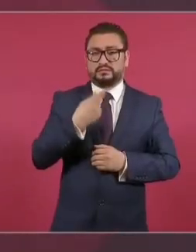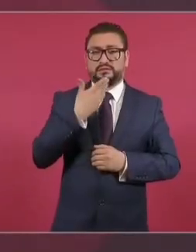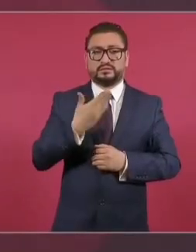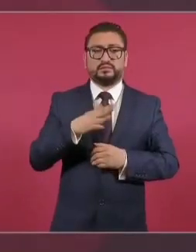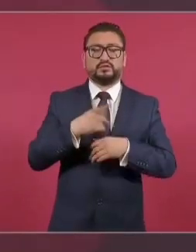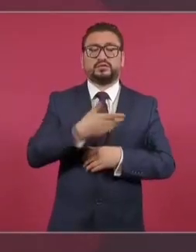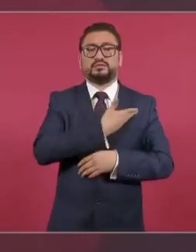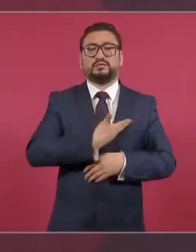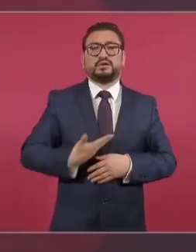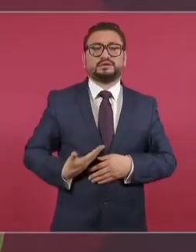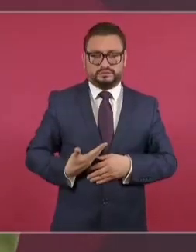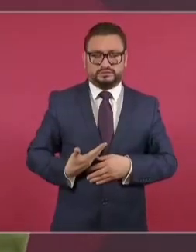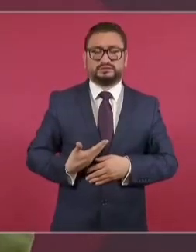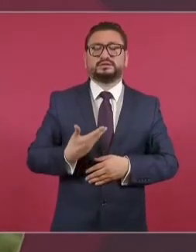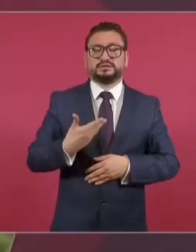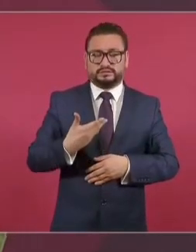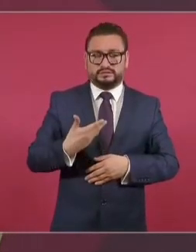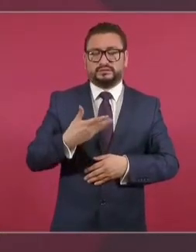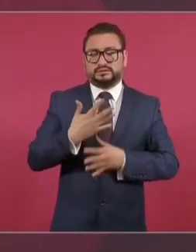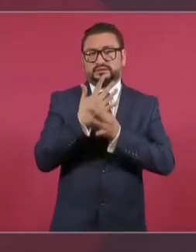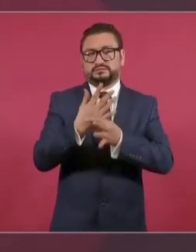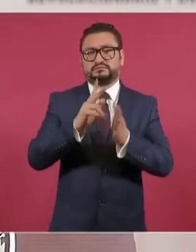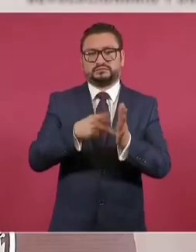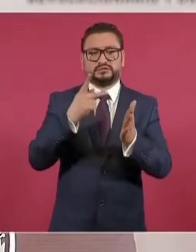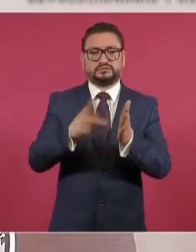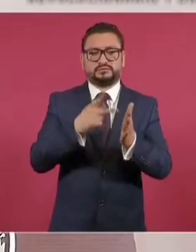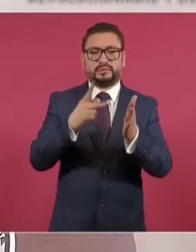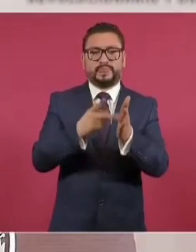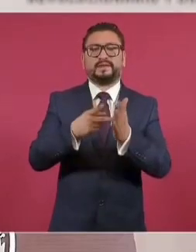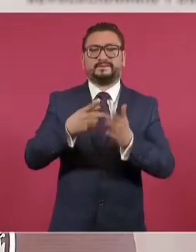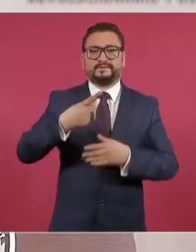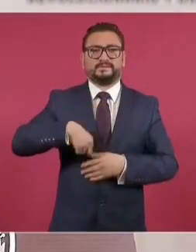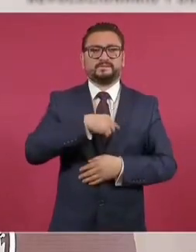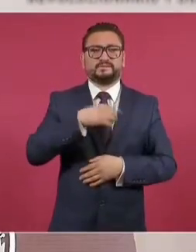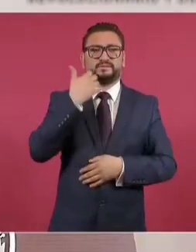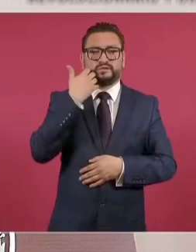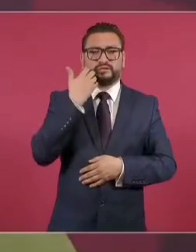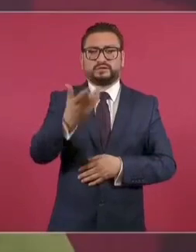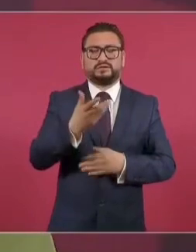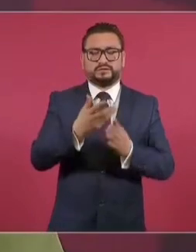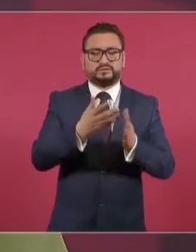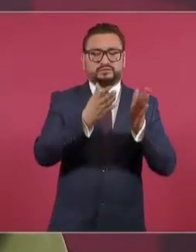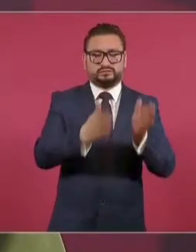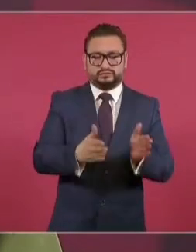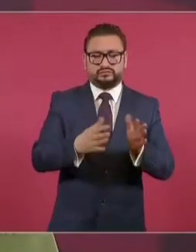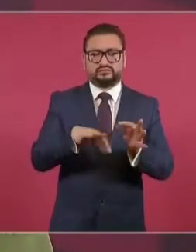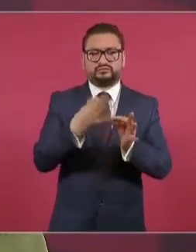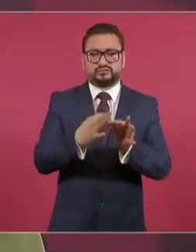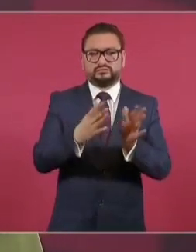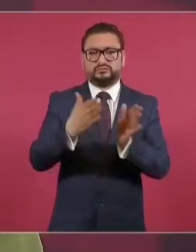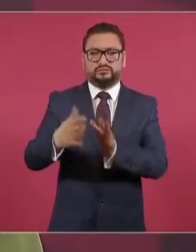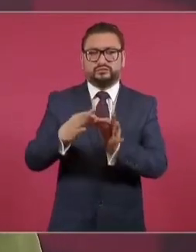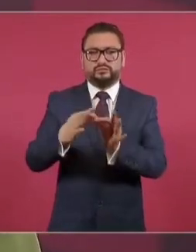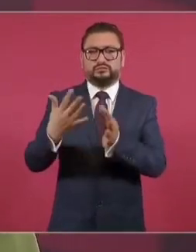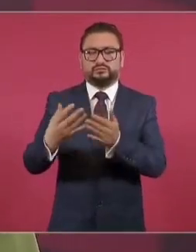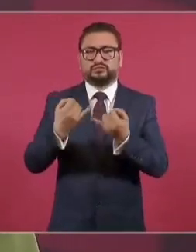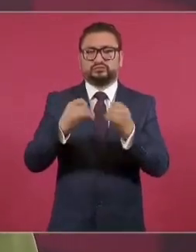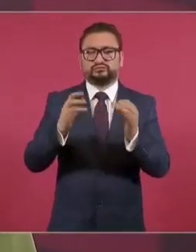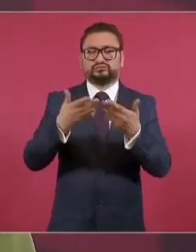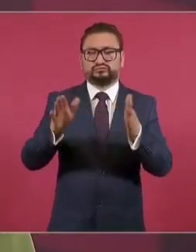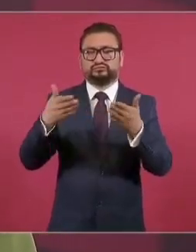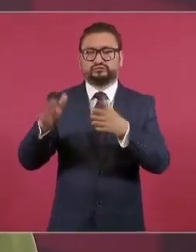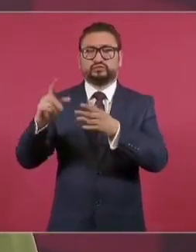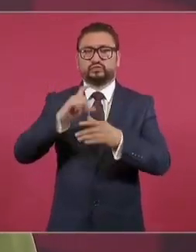Buena, porque el presidente de la República lo ha dicho en muchas ocasiones. Nos gustaría poder ir inaugurando conforme vaya generándose